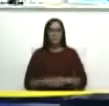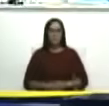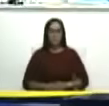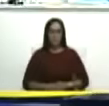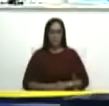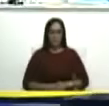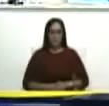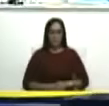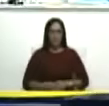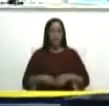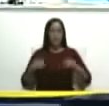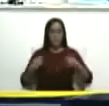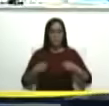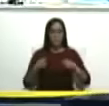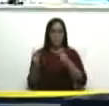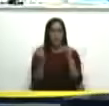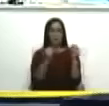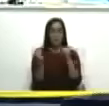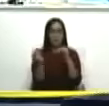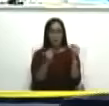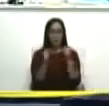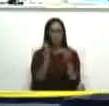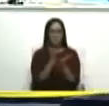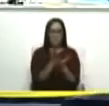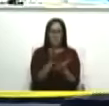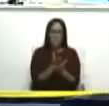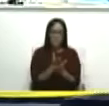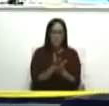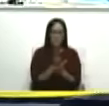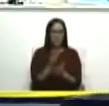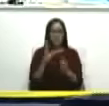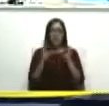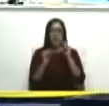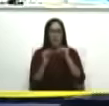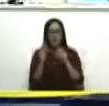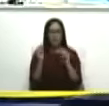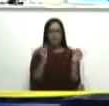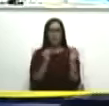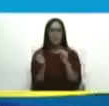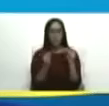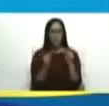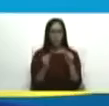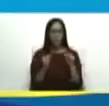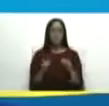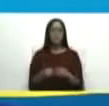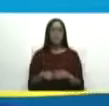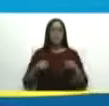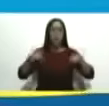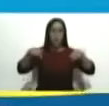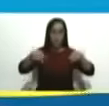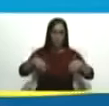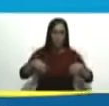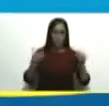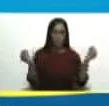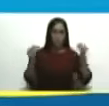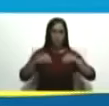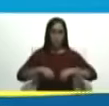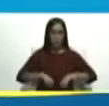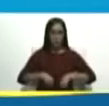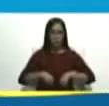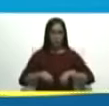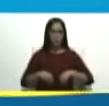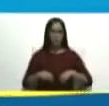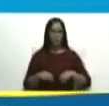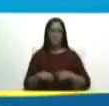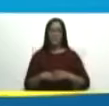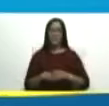Y apostamos al diálogo, siempre apostamos al diálogo. Hoy los acuerdos de Barbados están heridos